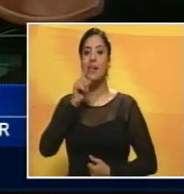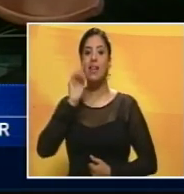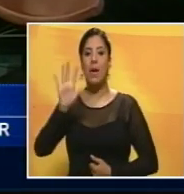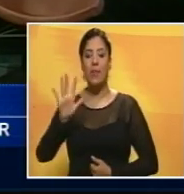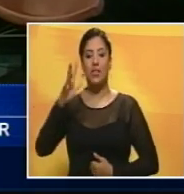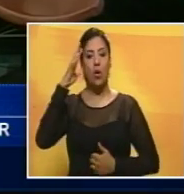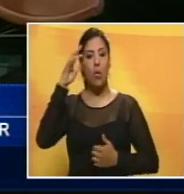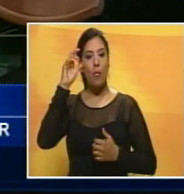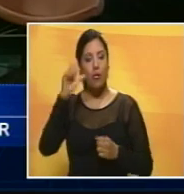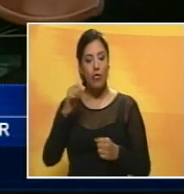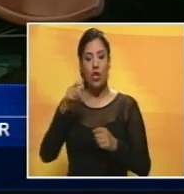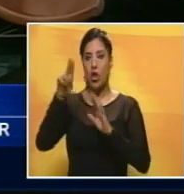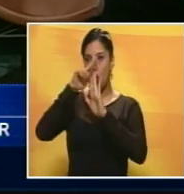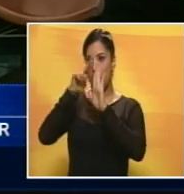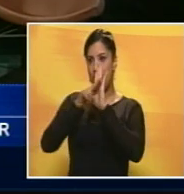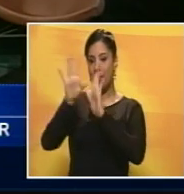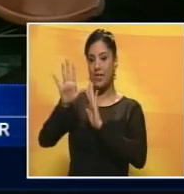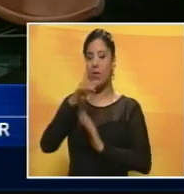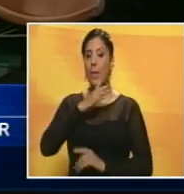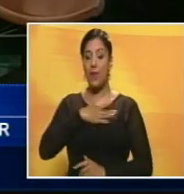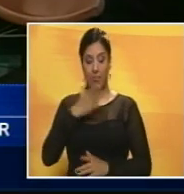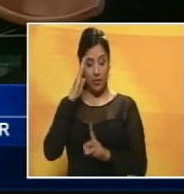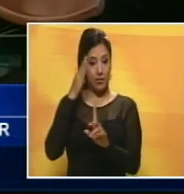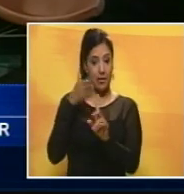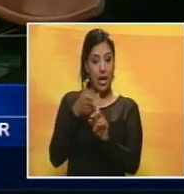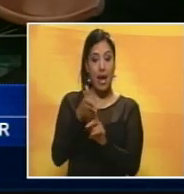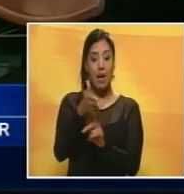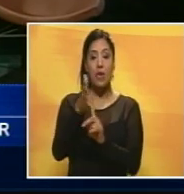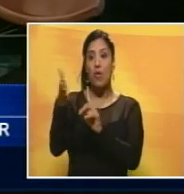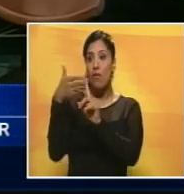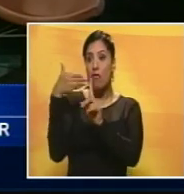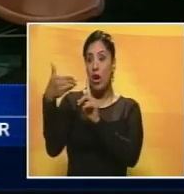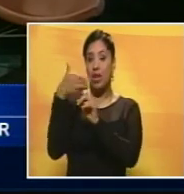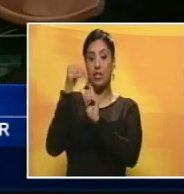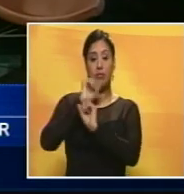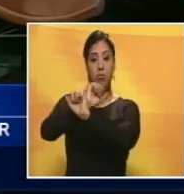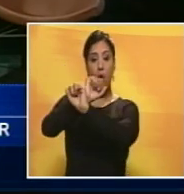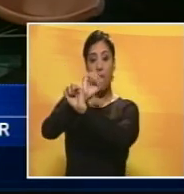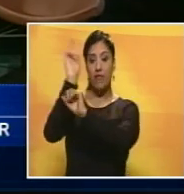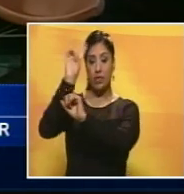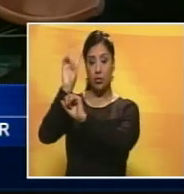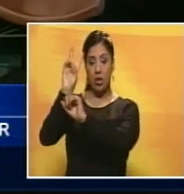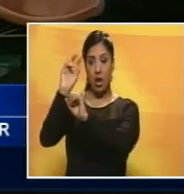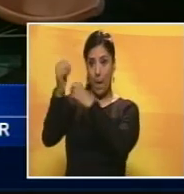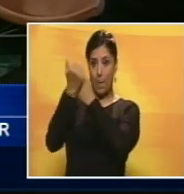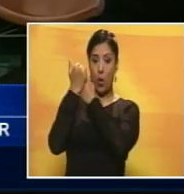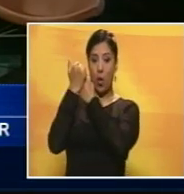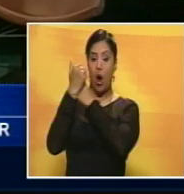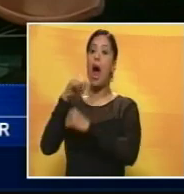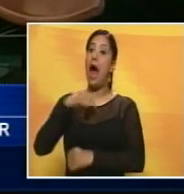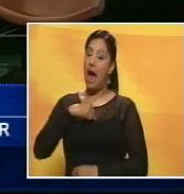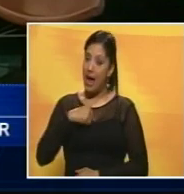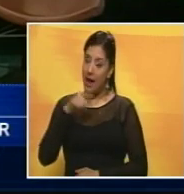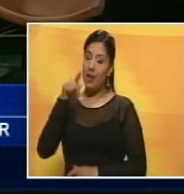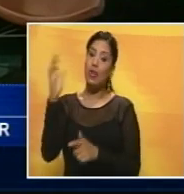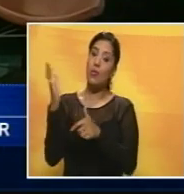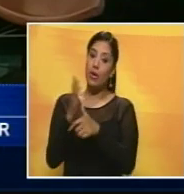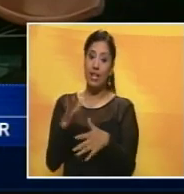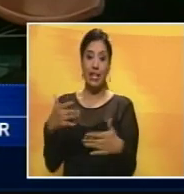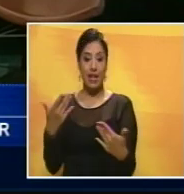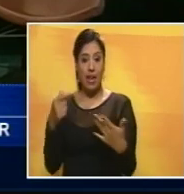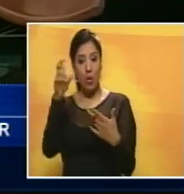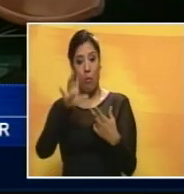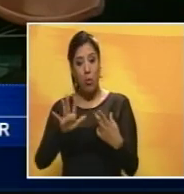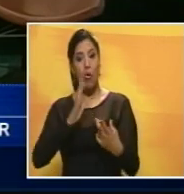de profecía autocumplida, donde por la vía de la agresión y el bloqueo a Venezuela, pues ellos logren que